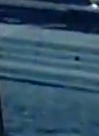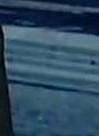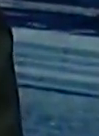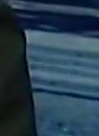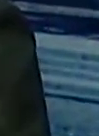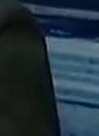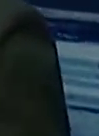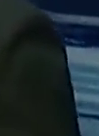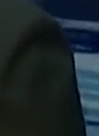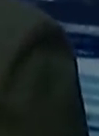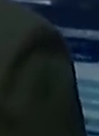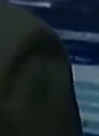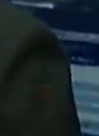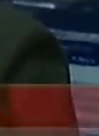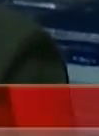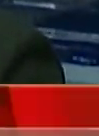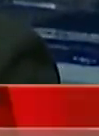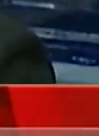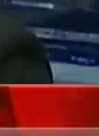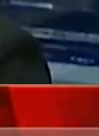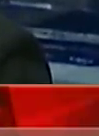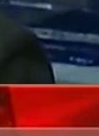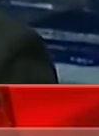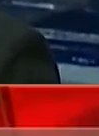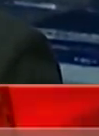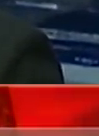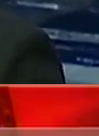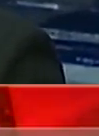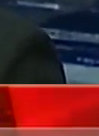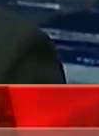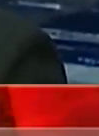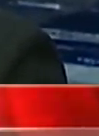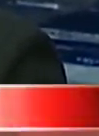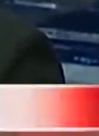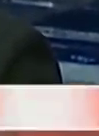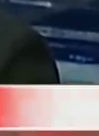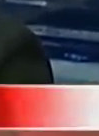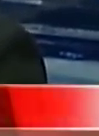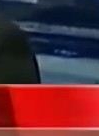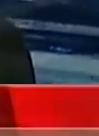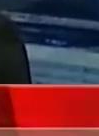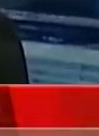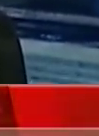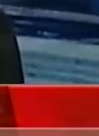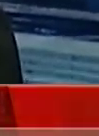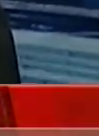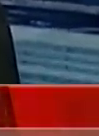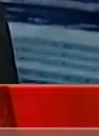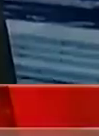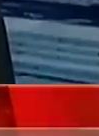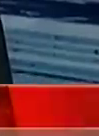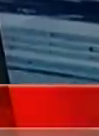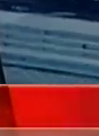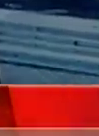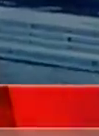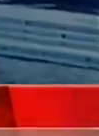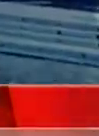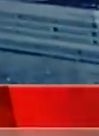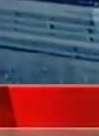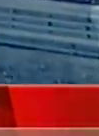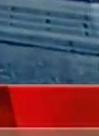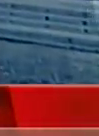muy buenos días bueno como saben el día de hoy ha sido publicada ya la ley de reforma del sistema privado de pensiones